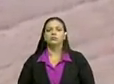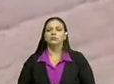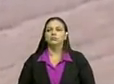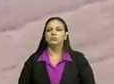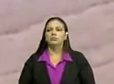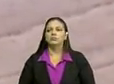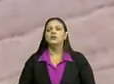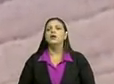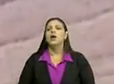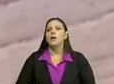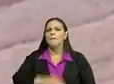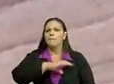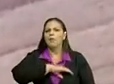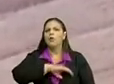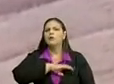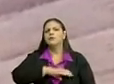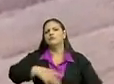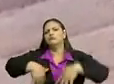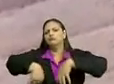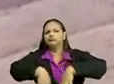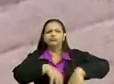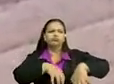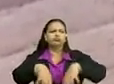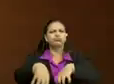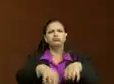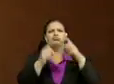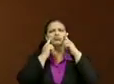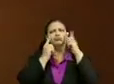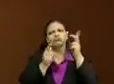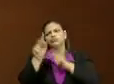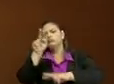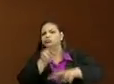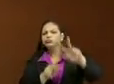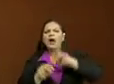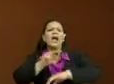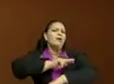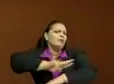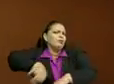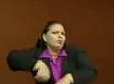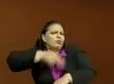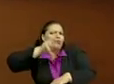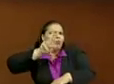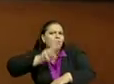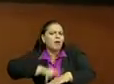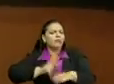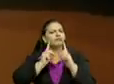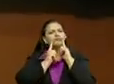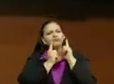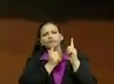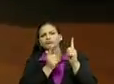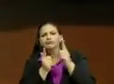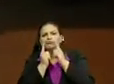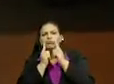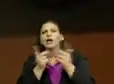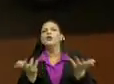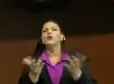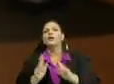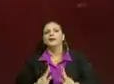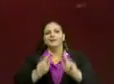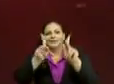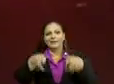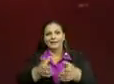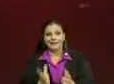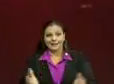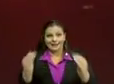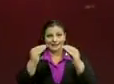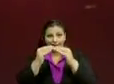Agentes de la Policía Nacional cumplían con su ronda de rutina a fin de controlar el accionar delictivo en la zona de la Trinitaria Norte.